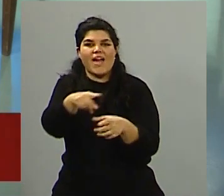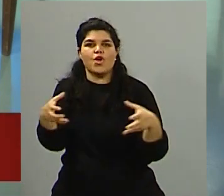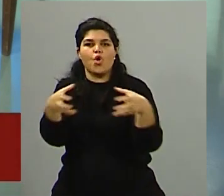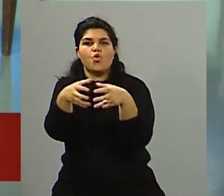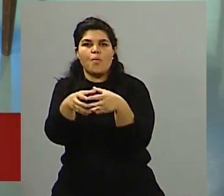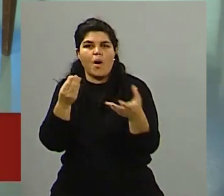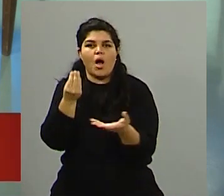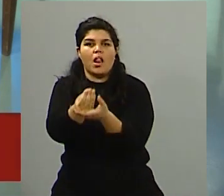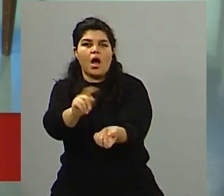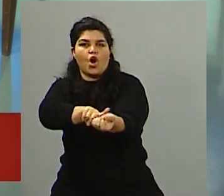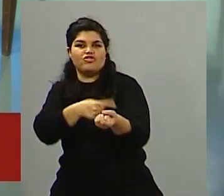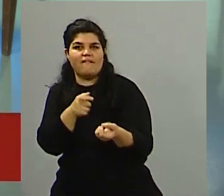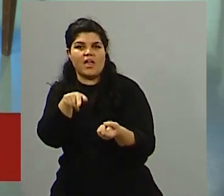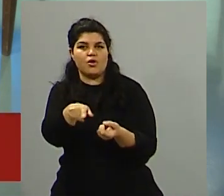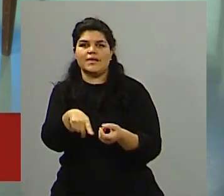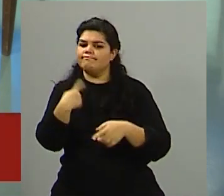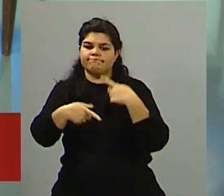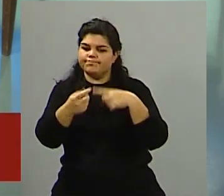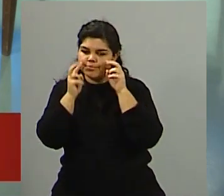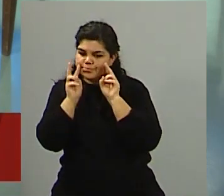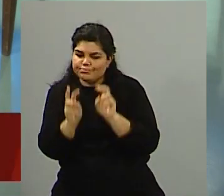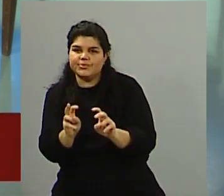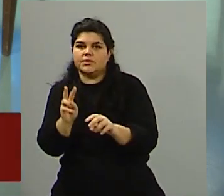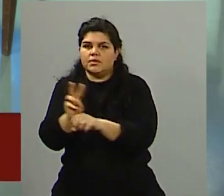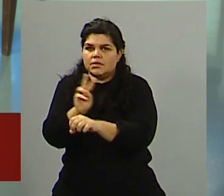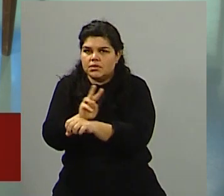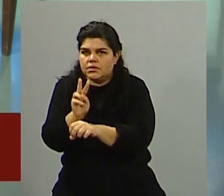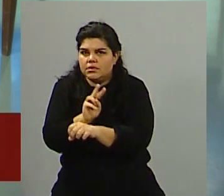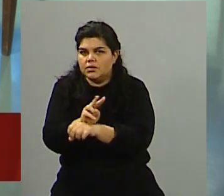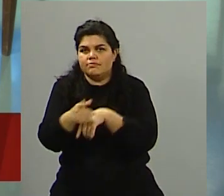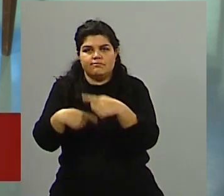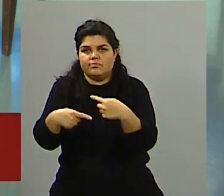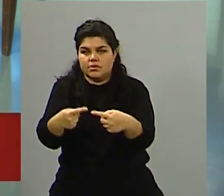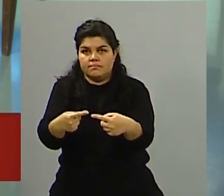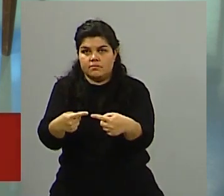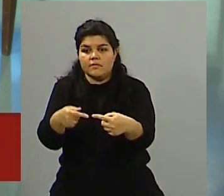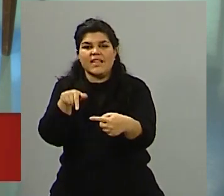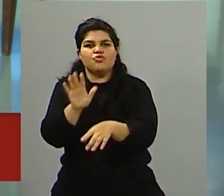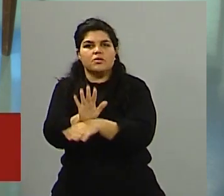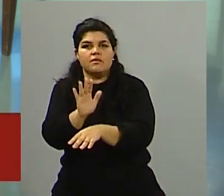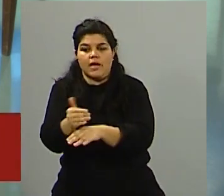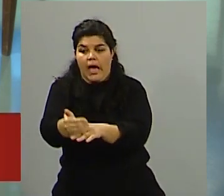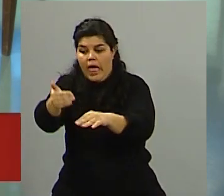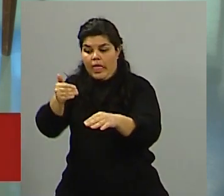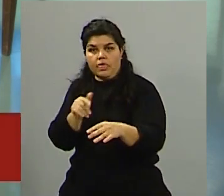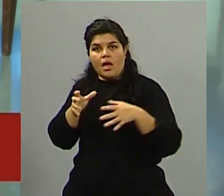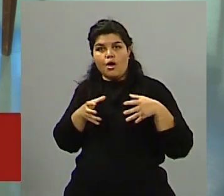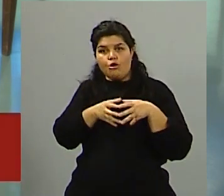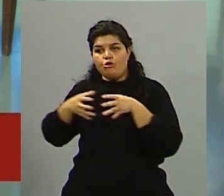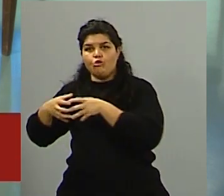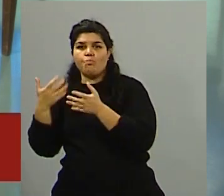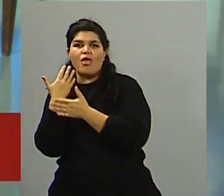cumplir ciertas metas que ellos ofrecieron en su propuesta de campaña, ¿sí? Y retrasar lo que son los objetivos de la Unión Europea con